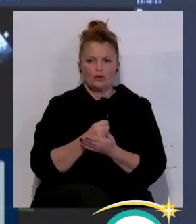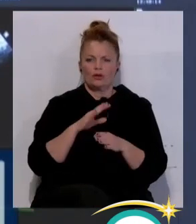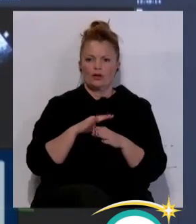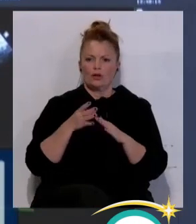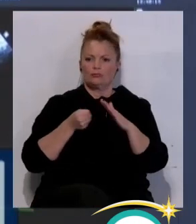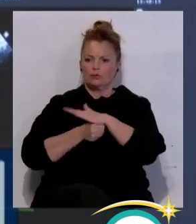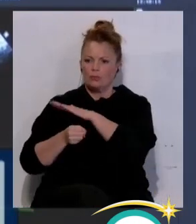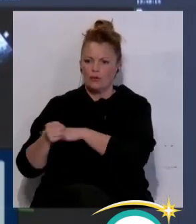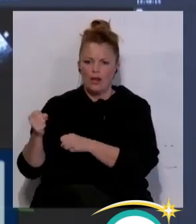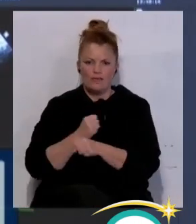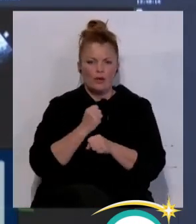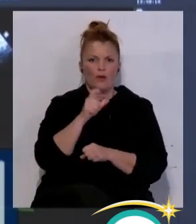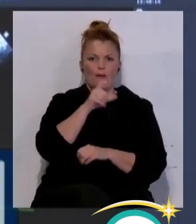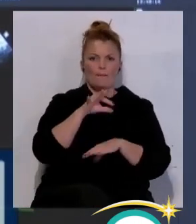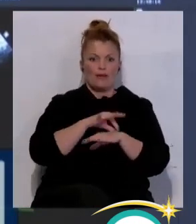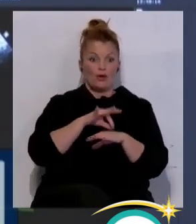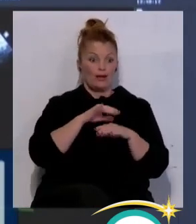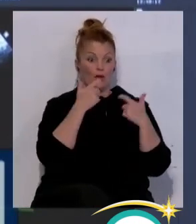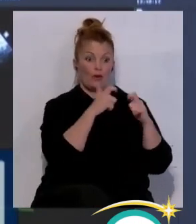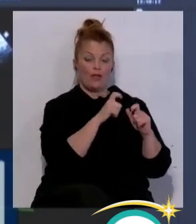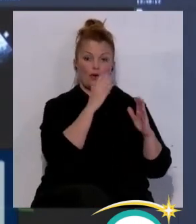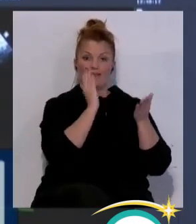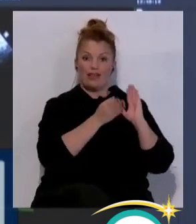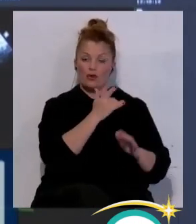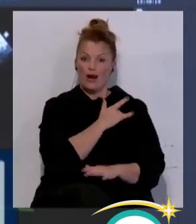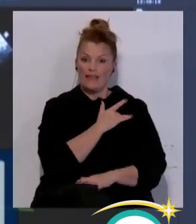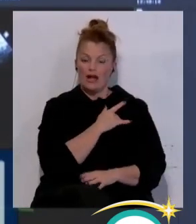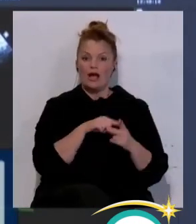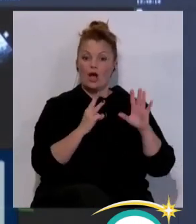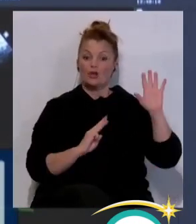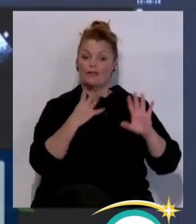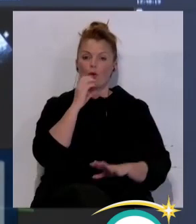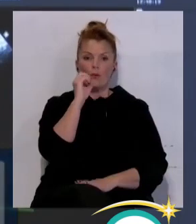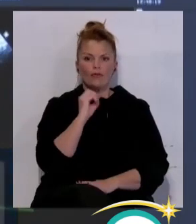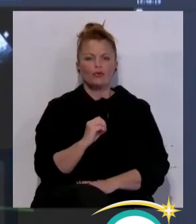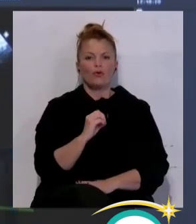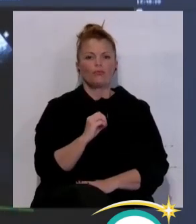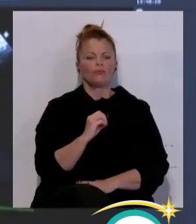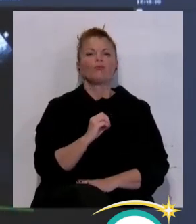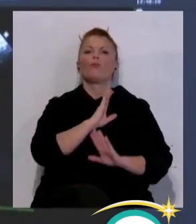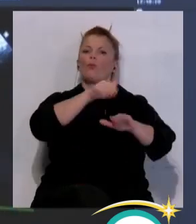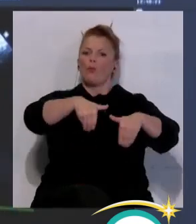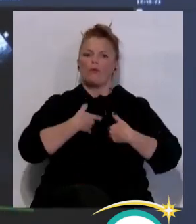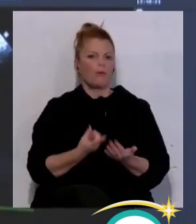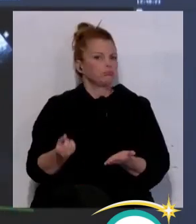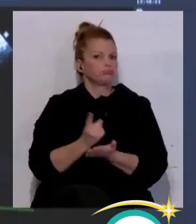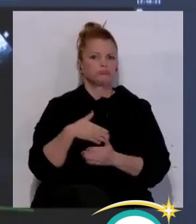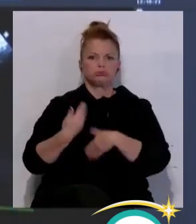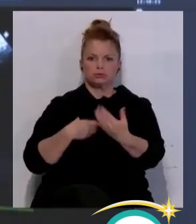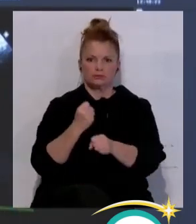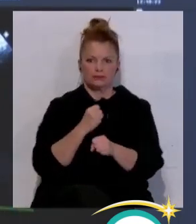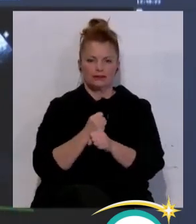laboral. Paciente que pase por una unidad de rehabilitación cardíaca, el 85% vuelven a su puesto de trabajo, frente